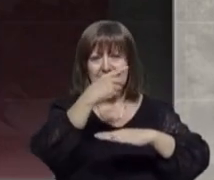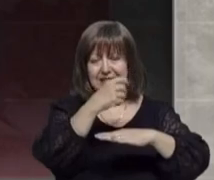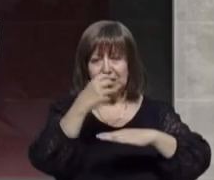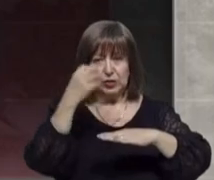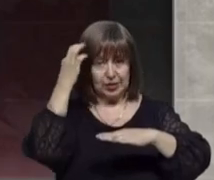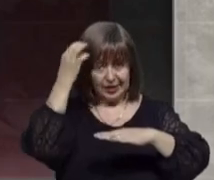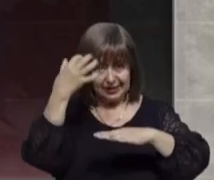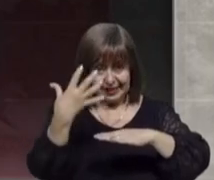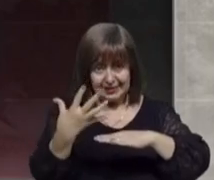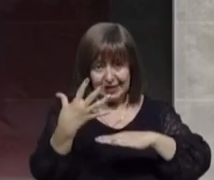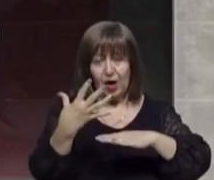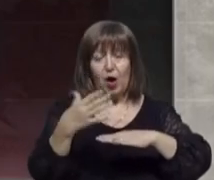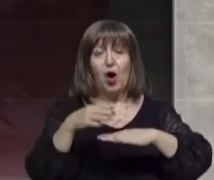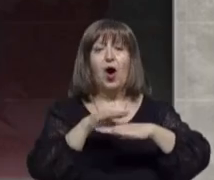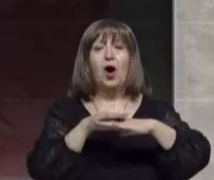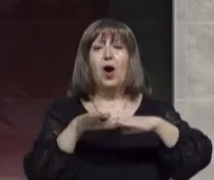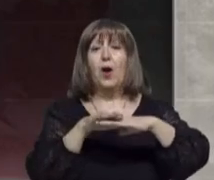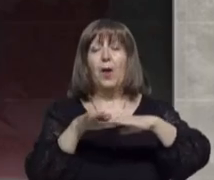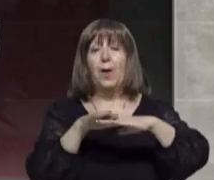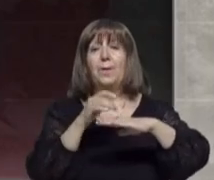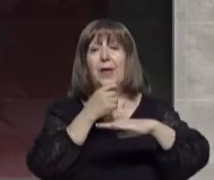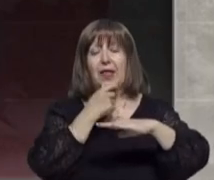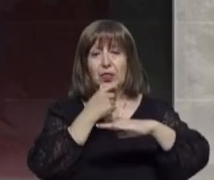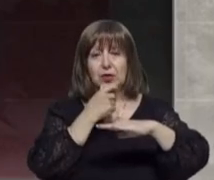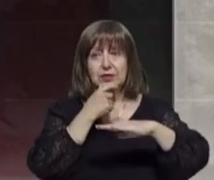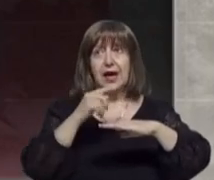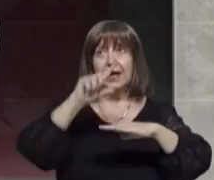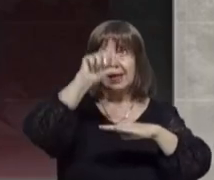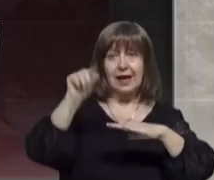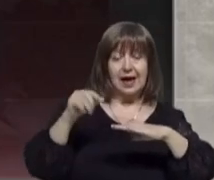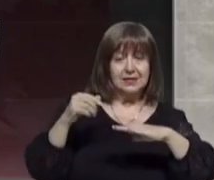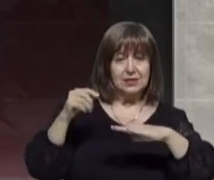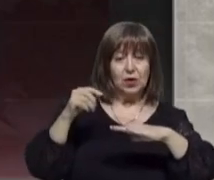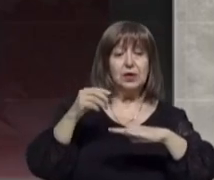265.135 pesos dio la canasta de alimentos en Mendoza. Y a nivel nacional,